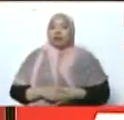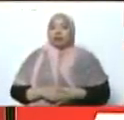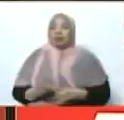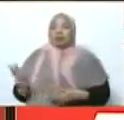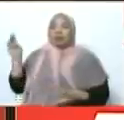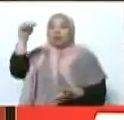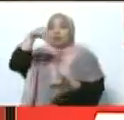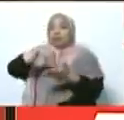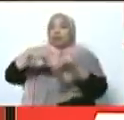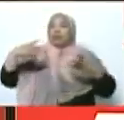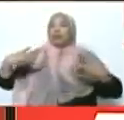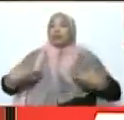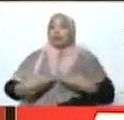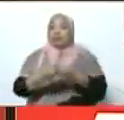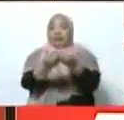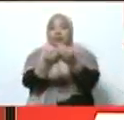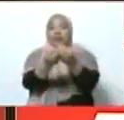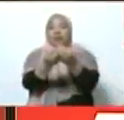el compañero